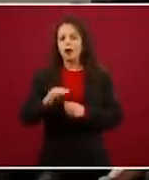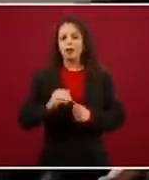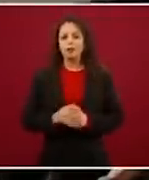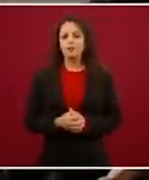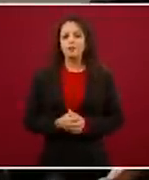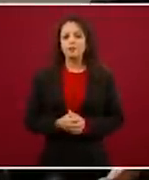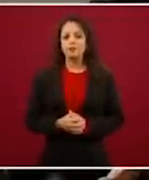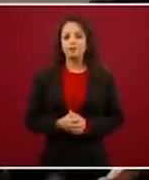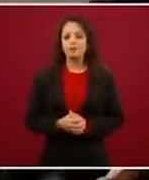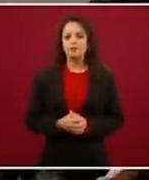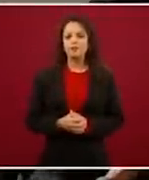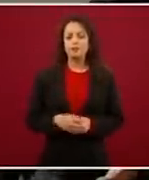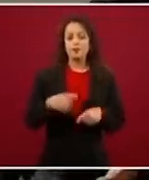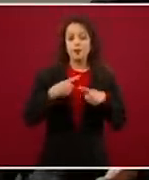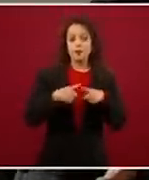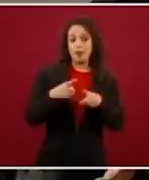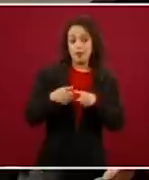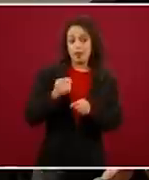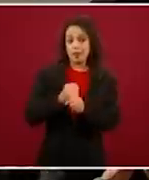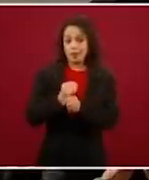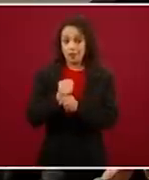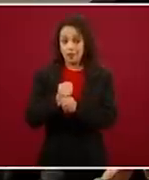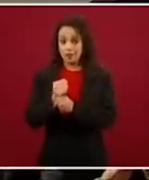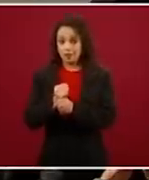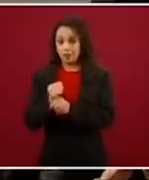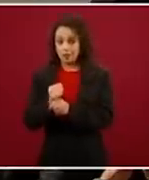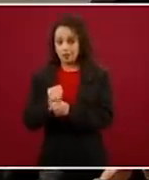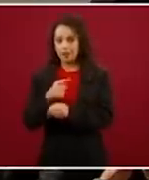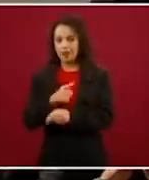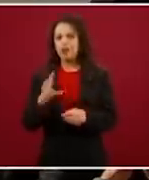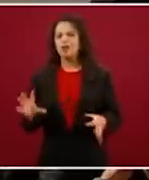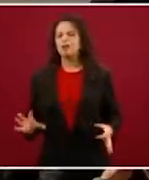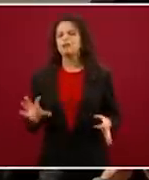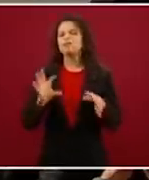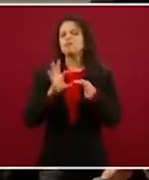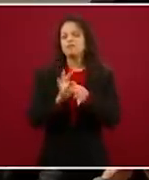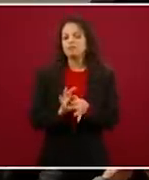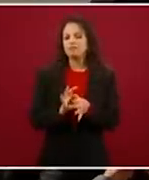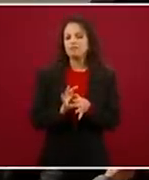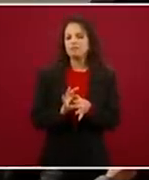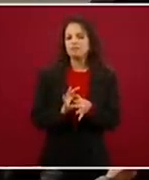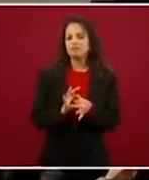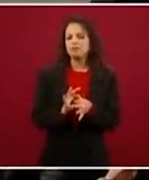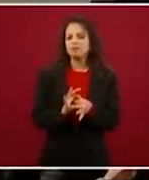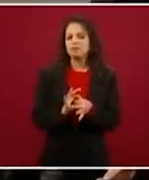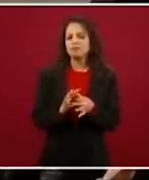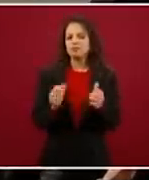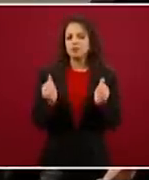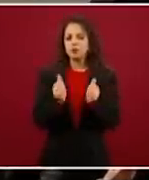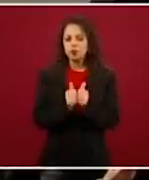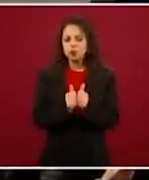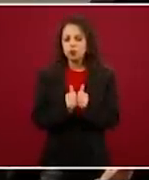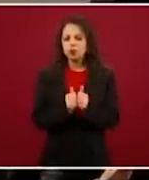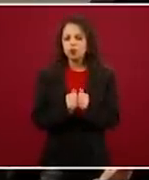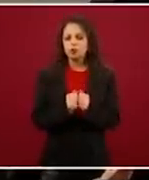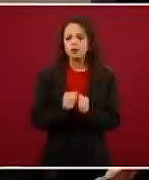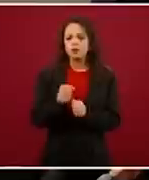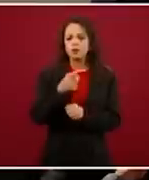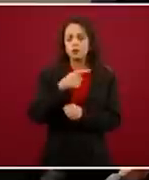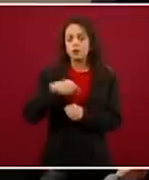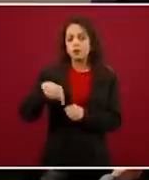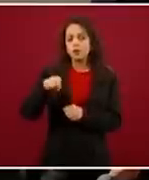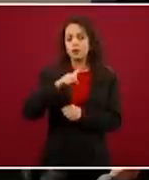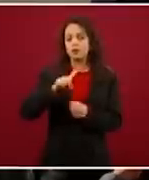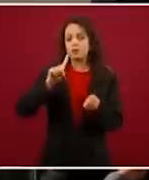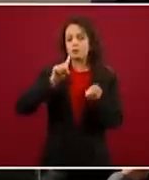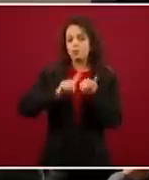las investigaciones, lo que corresponde a la Unidad de Inteligencia Financiera.